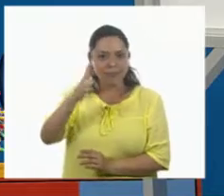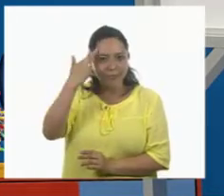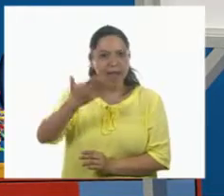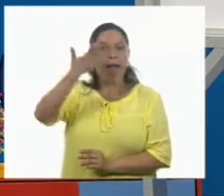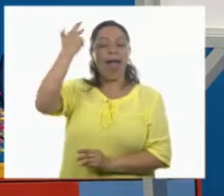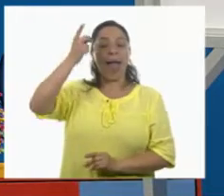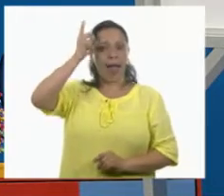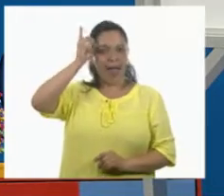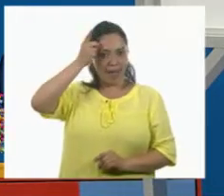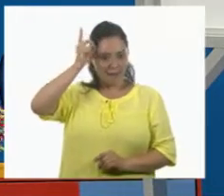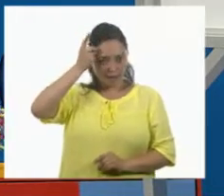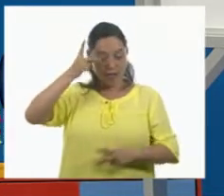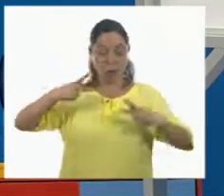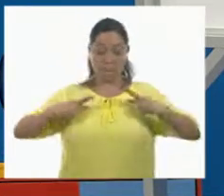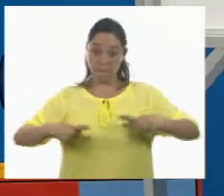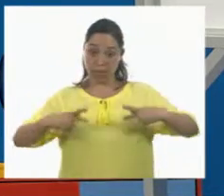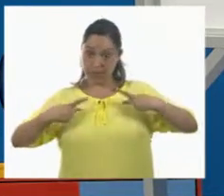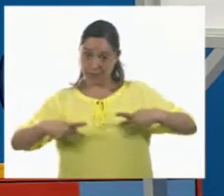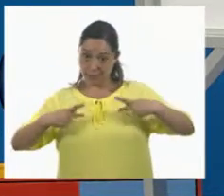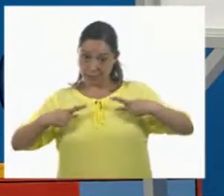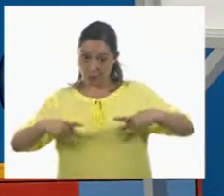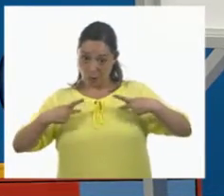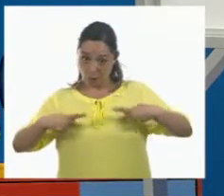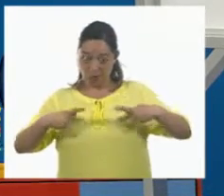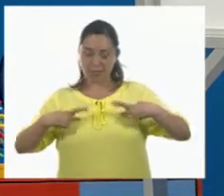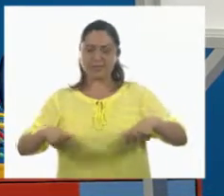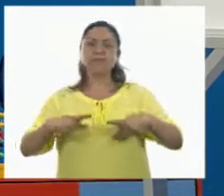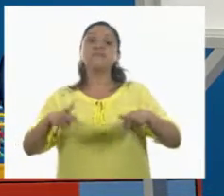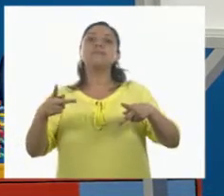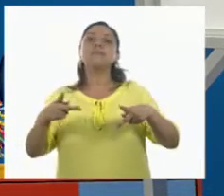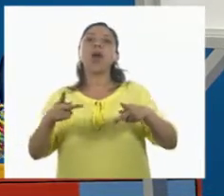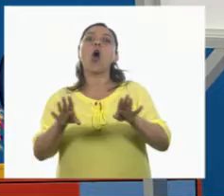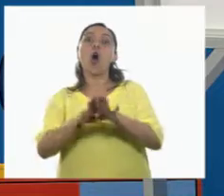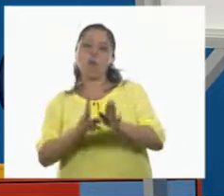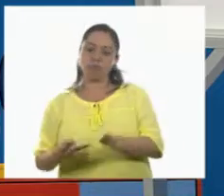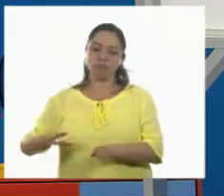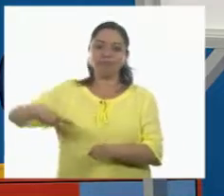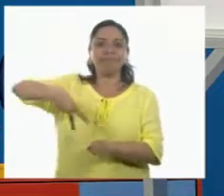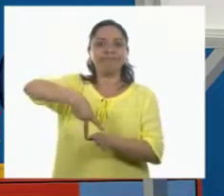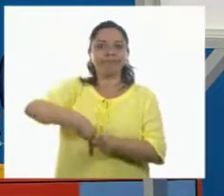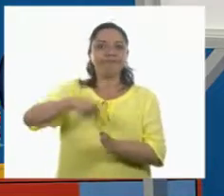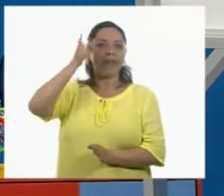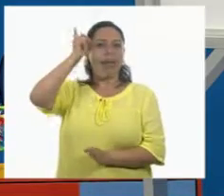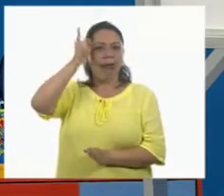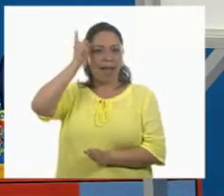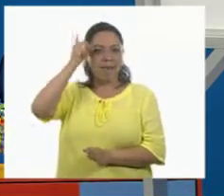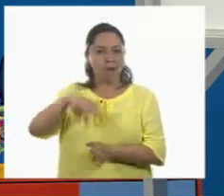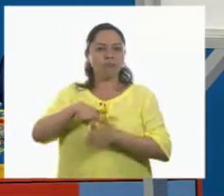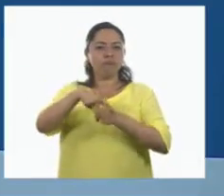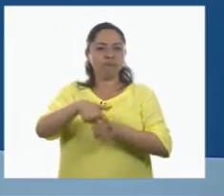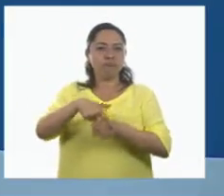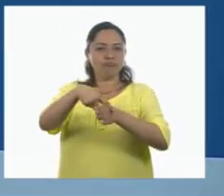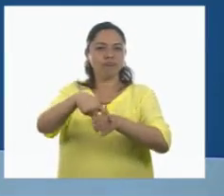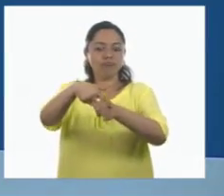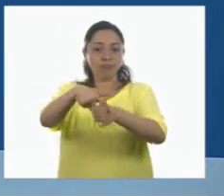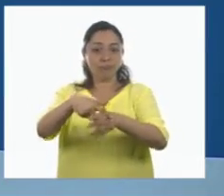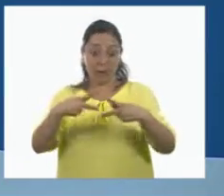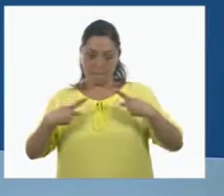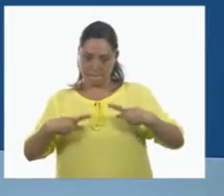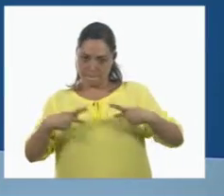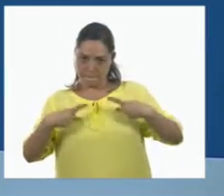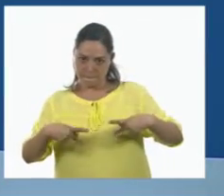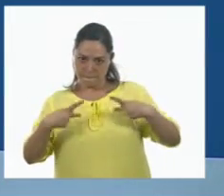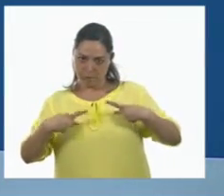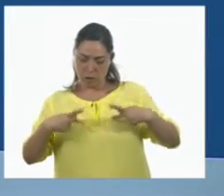las personas se empezaban a trasladar en los caballos. Sí. Y vieron que era gente, la mayoría,